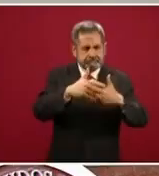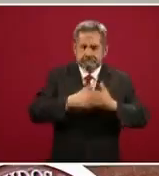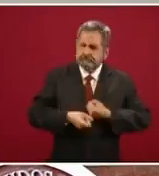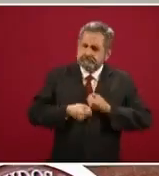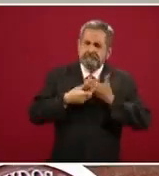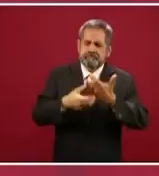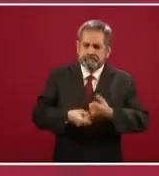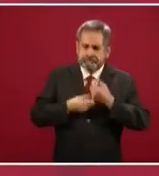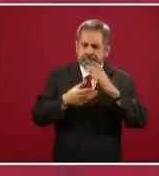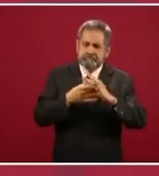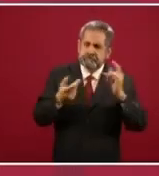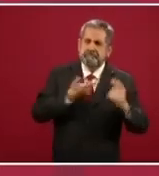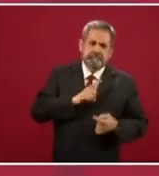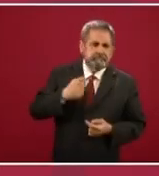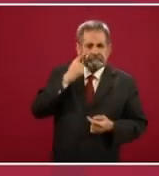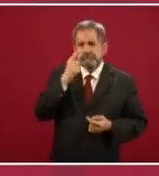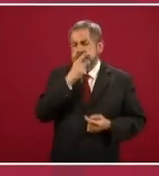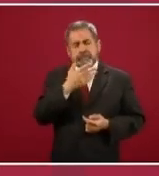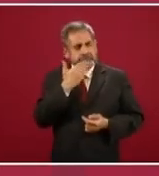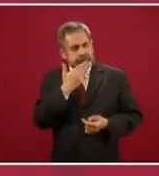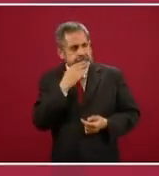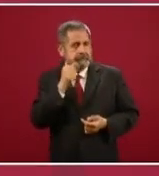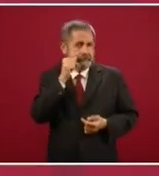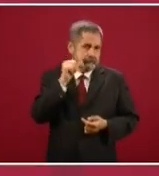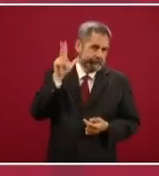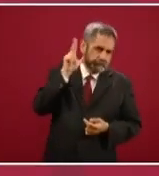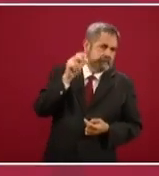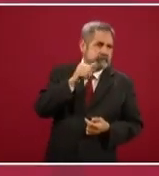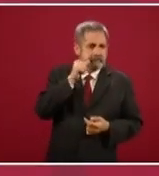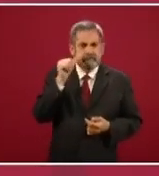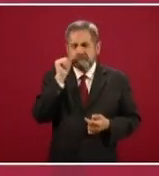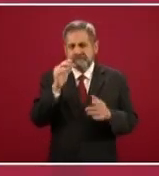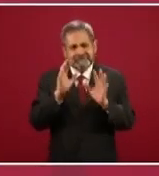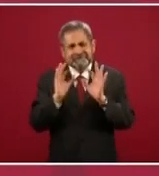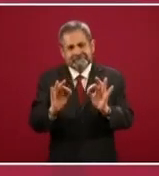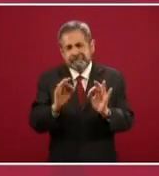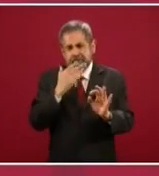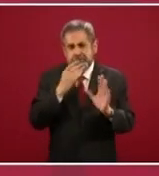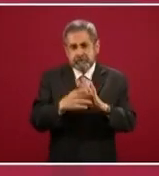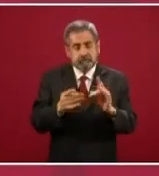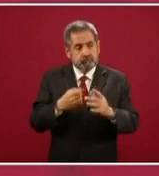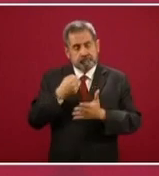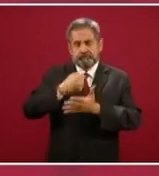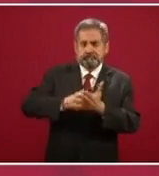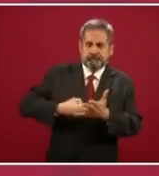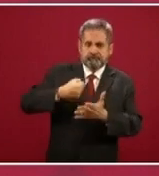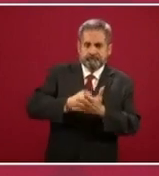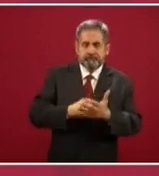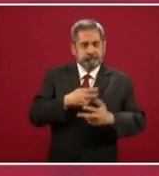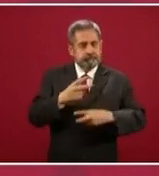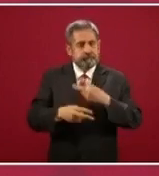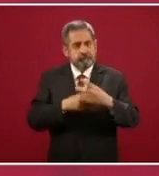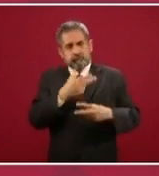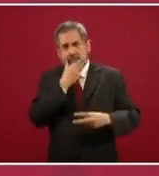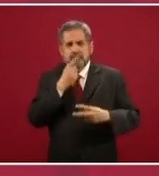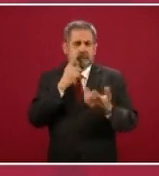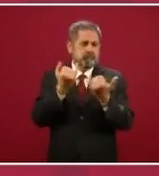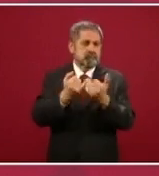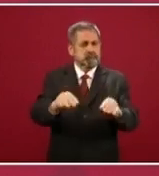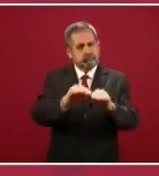se manifestaron antier, ayer, en la lucha por la igualdad.